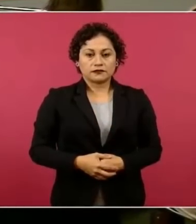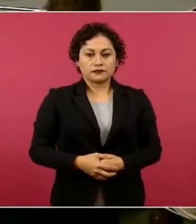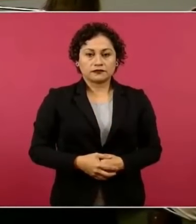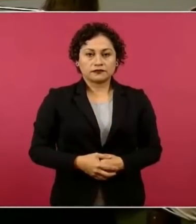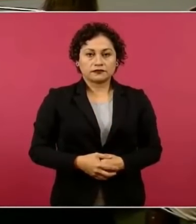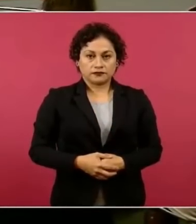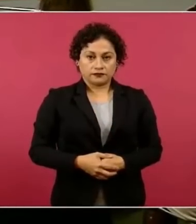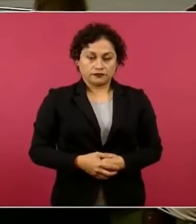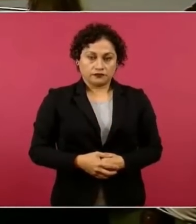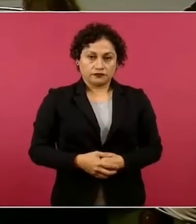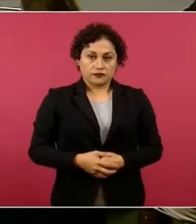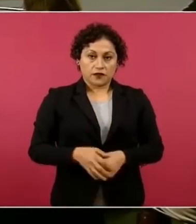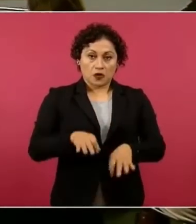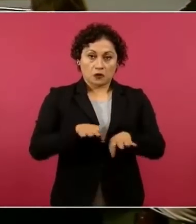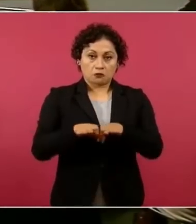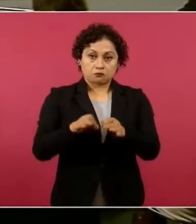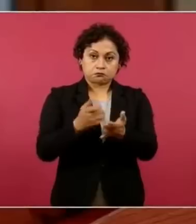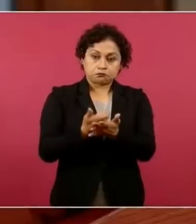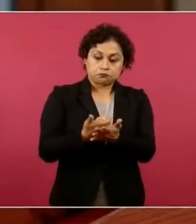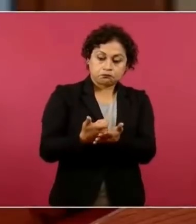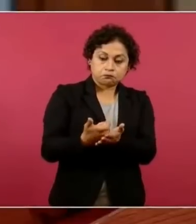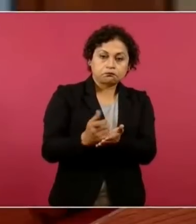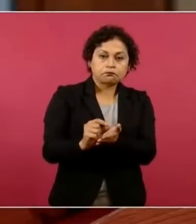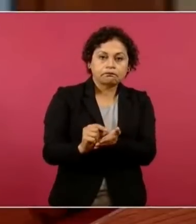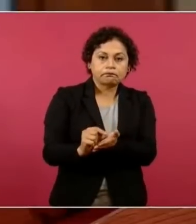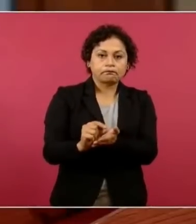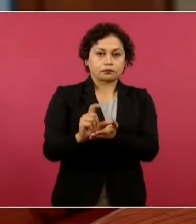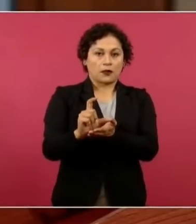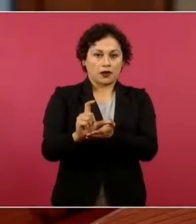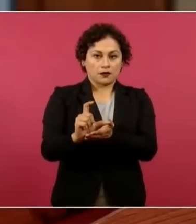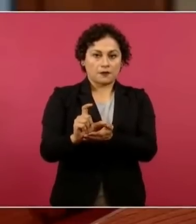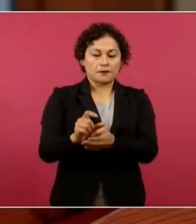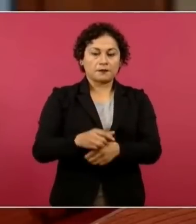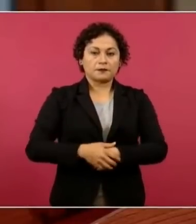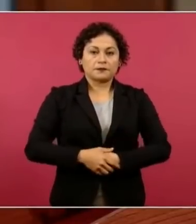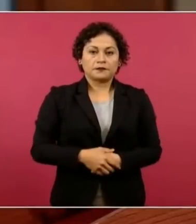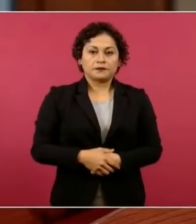Este incremento en el salario mínimo.